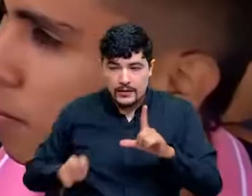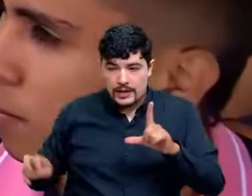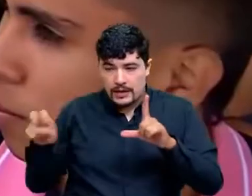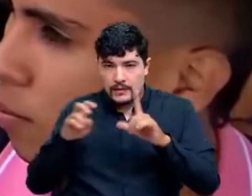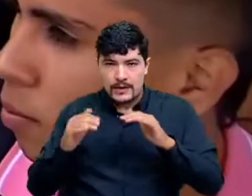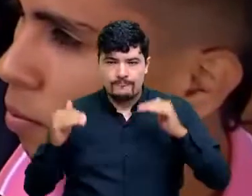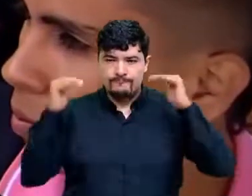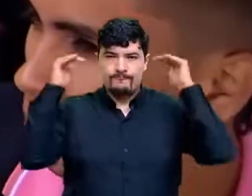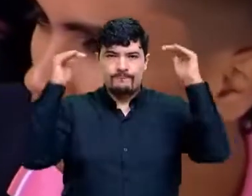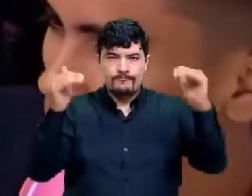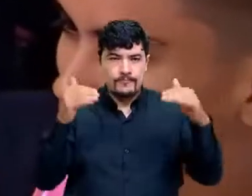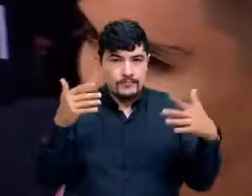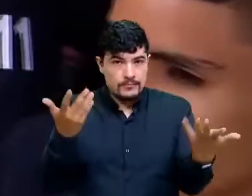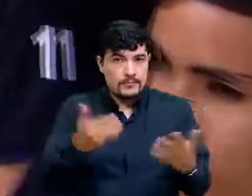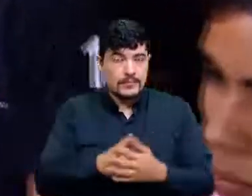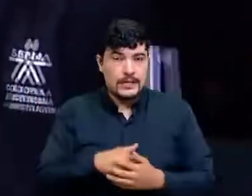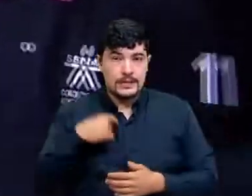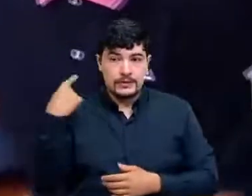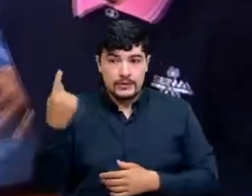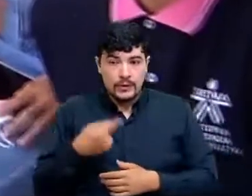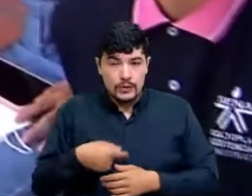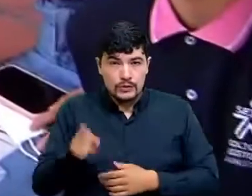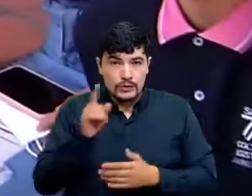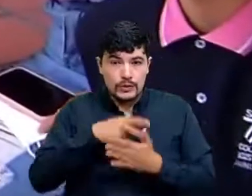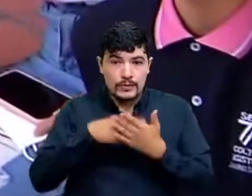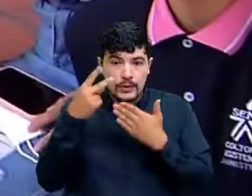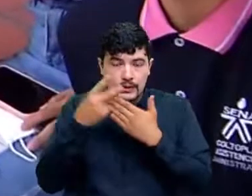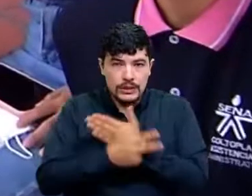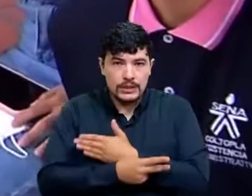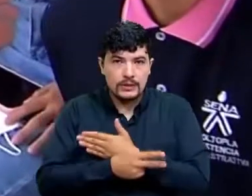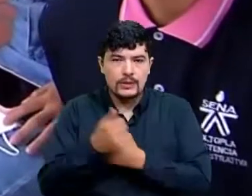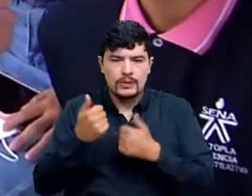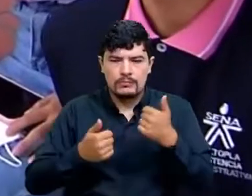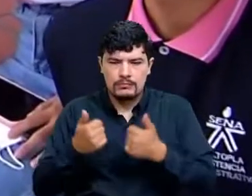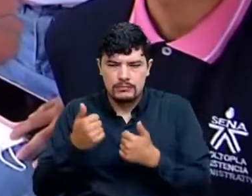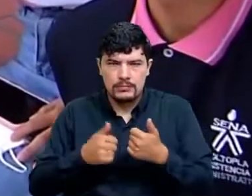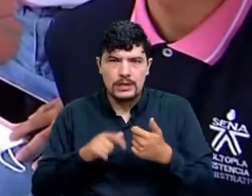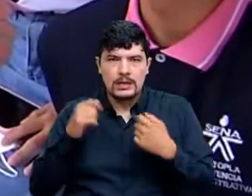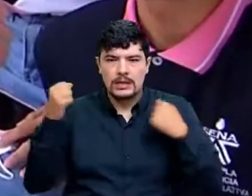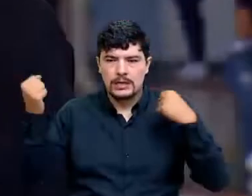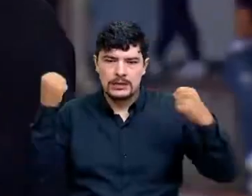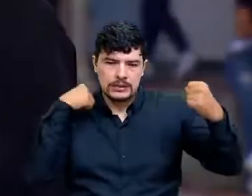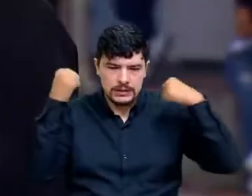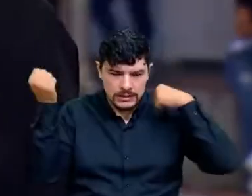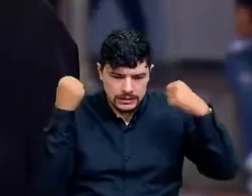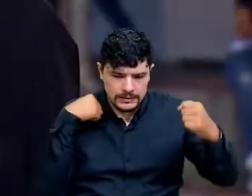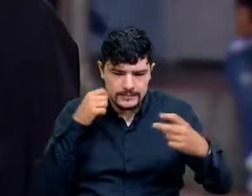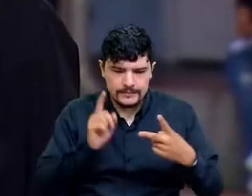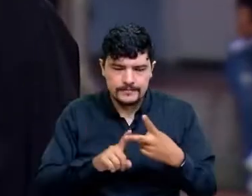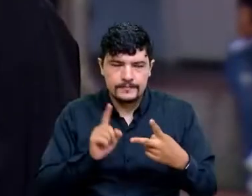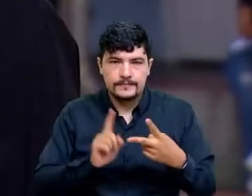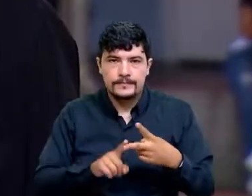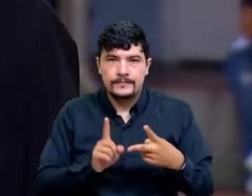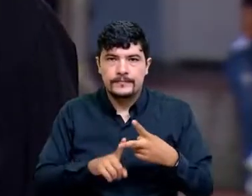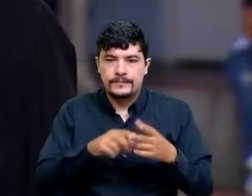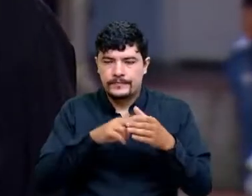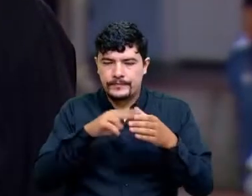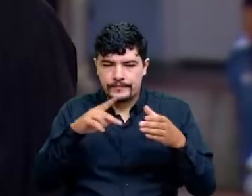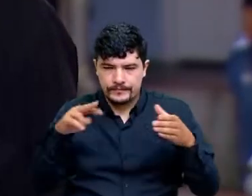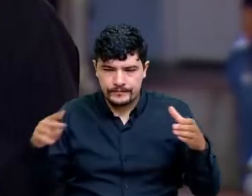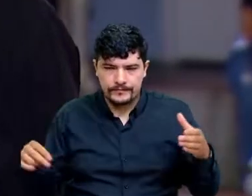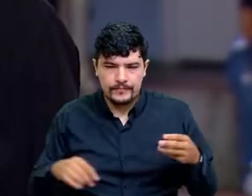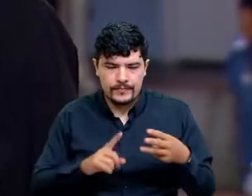nivel, no solamente en proyectos como la gimnasia, la